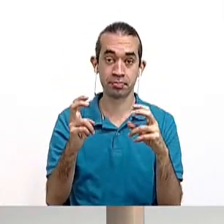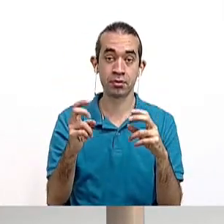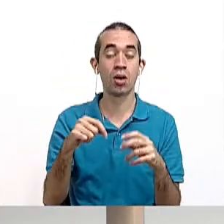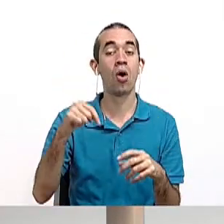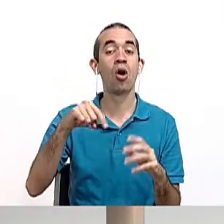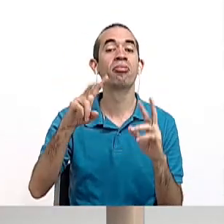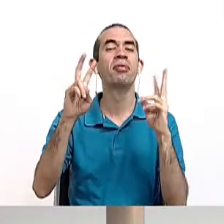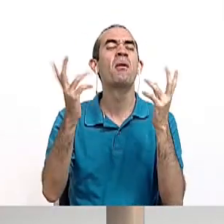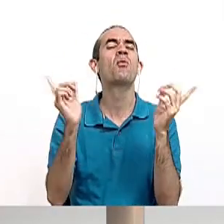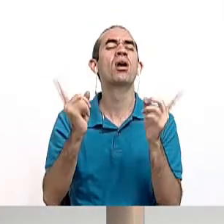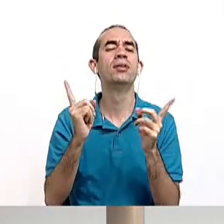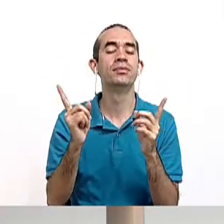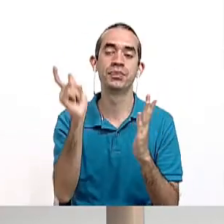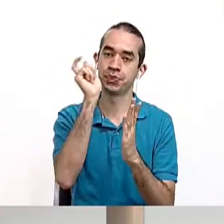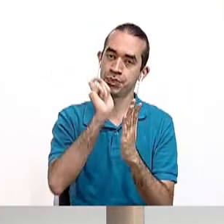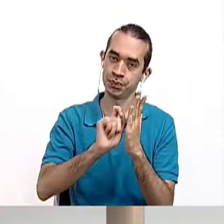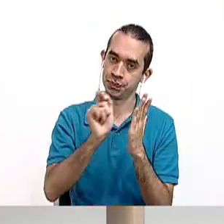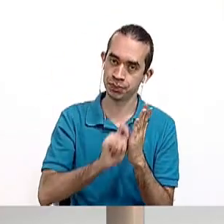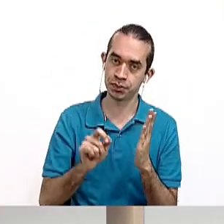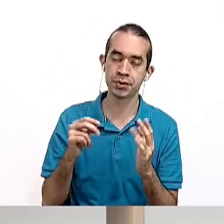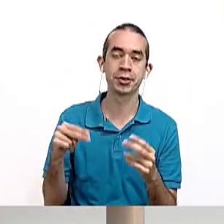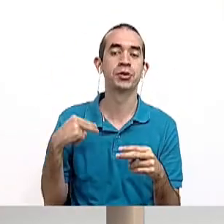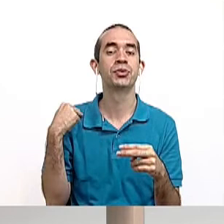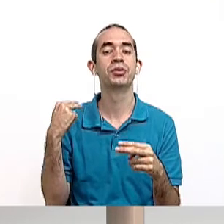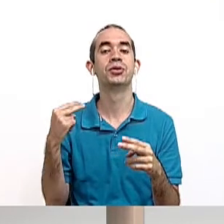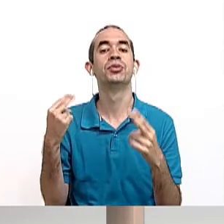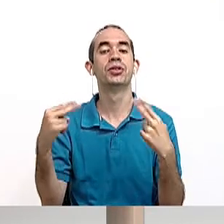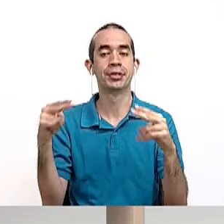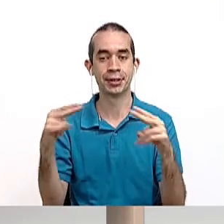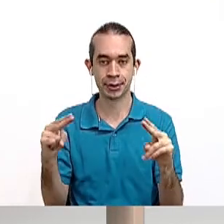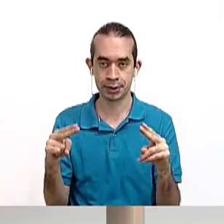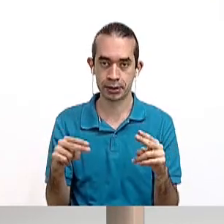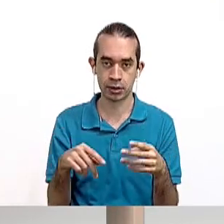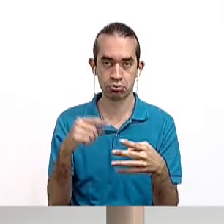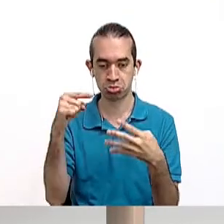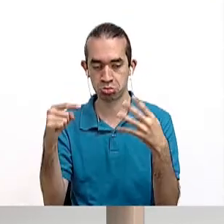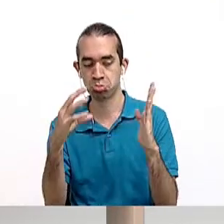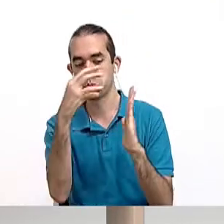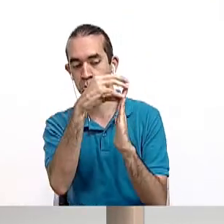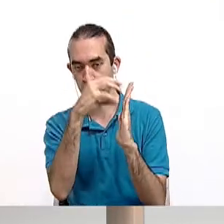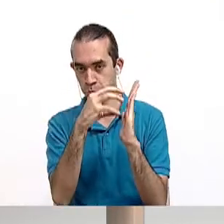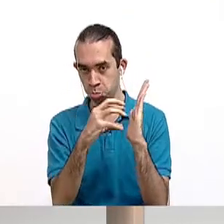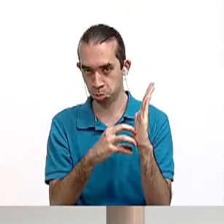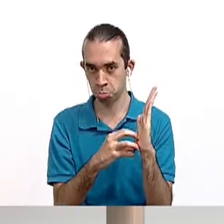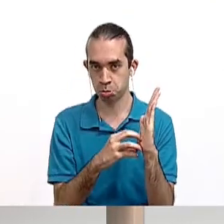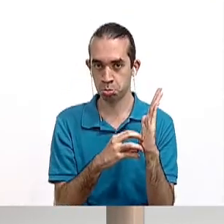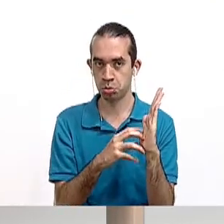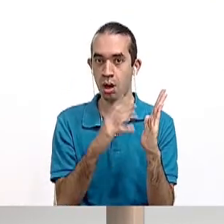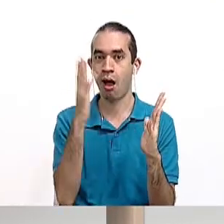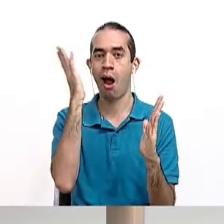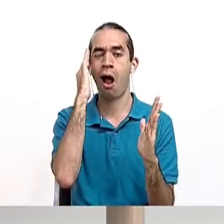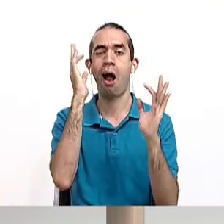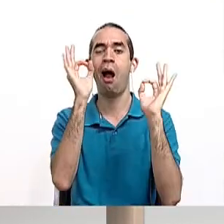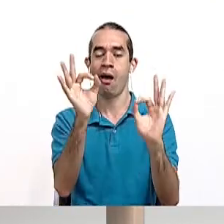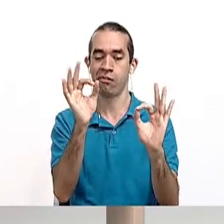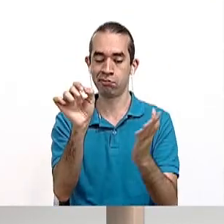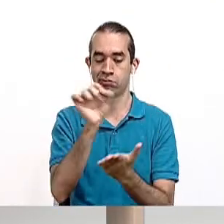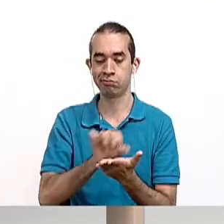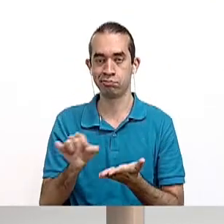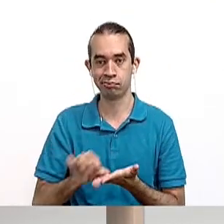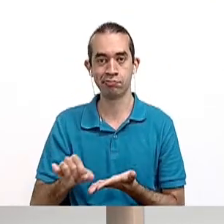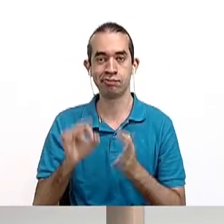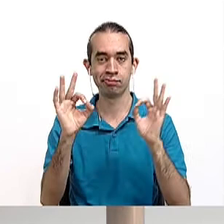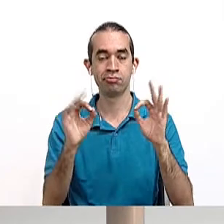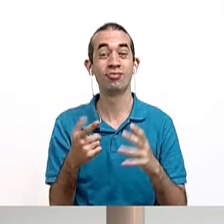la noticia y sus partes. Las características básicas para que ese texto nos quede muy bien. Así que los invito a